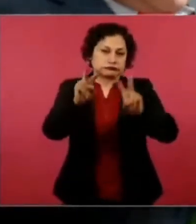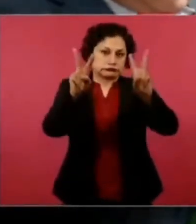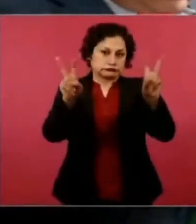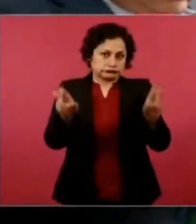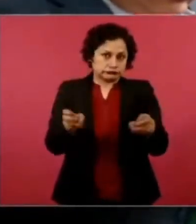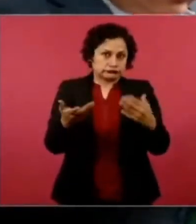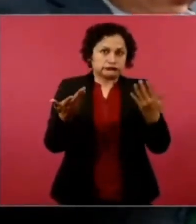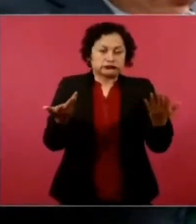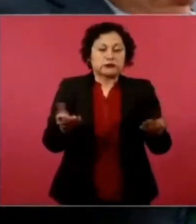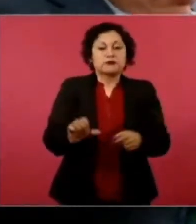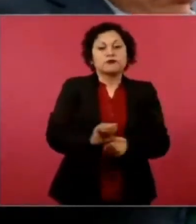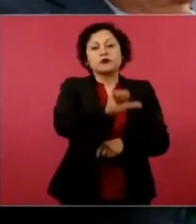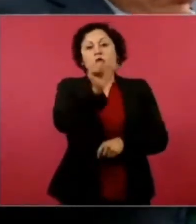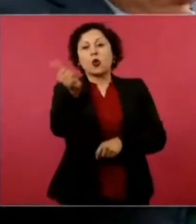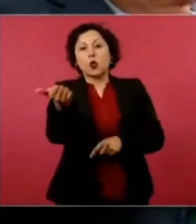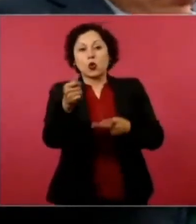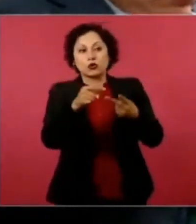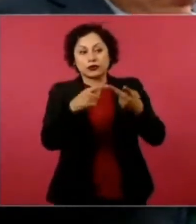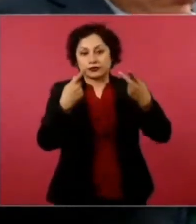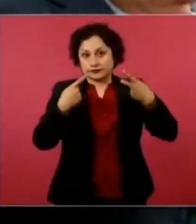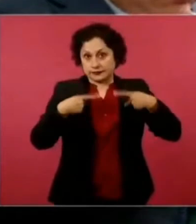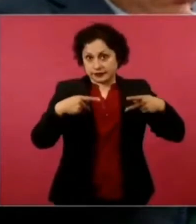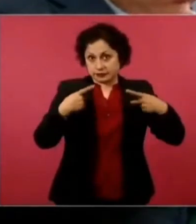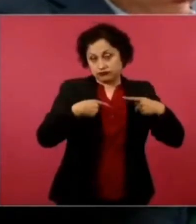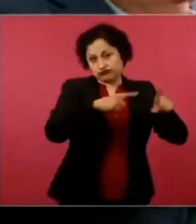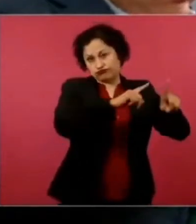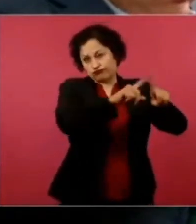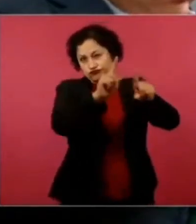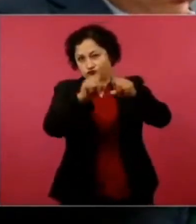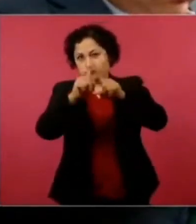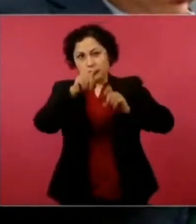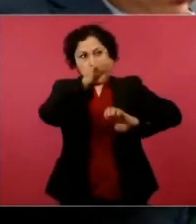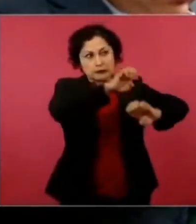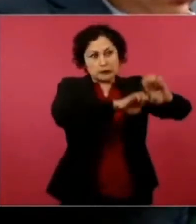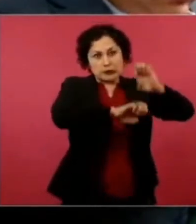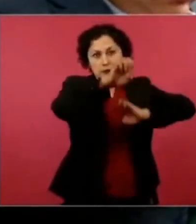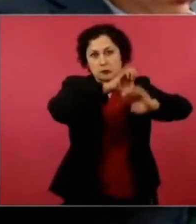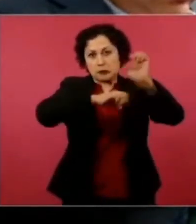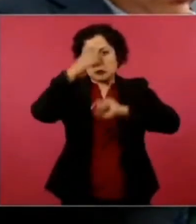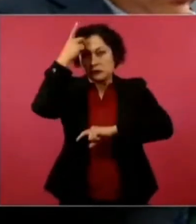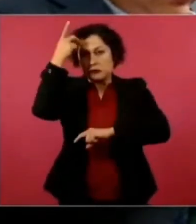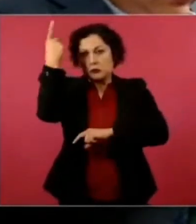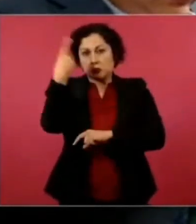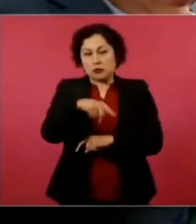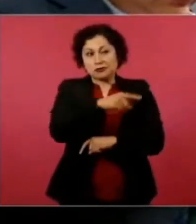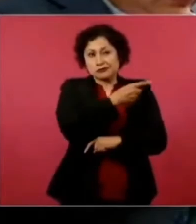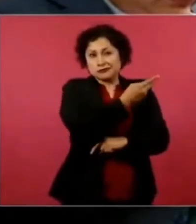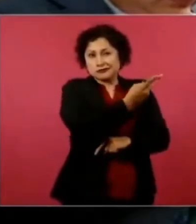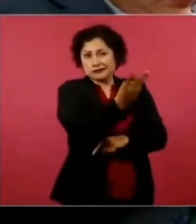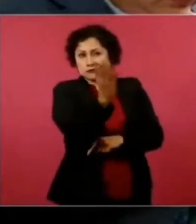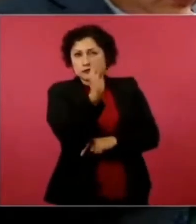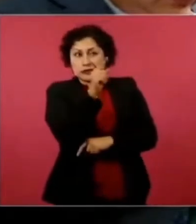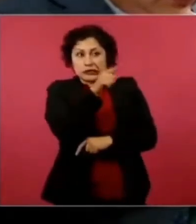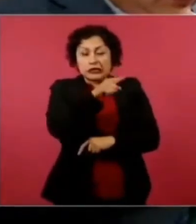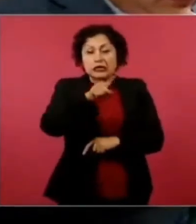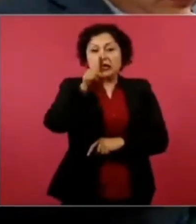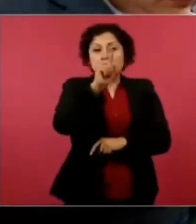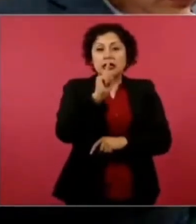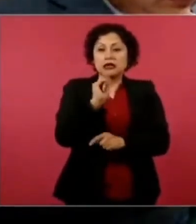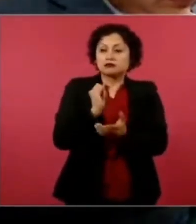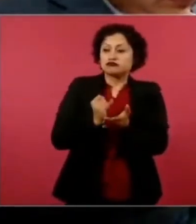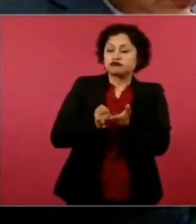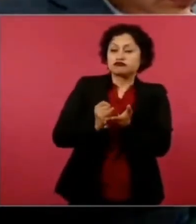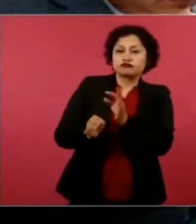Hay otras situaciones de otros personajes, otros empresarios que pues todavía se siguen negando a cumplir